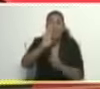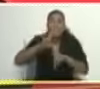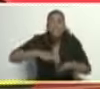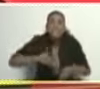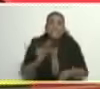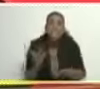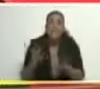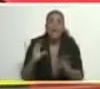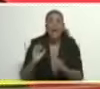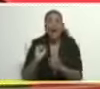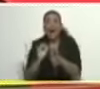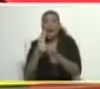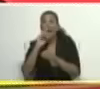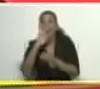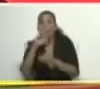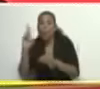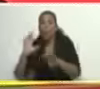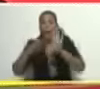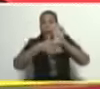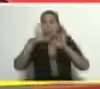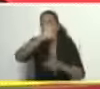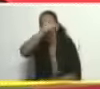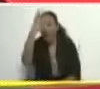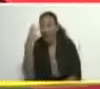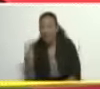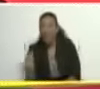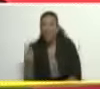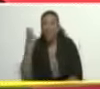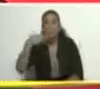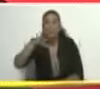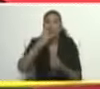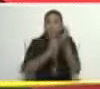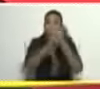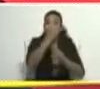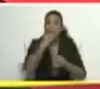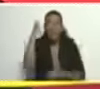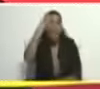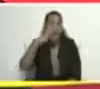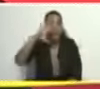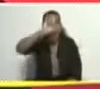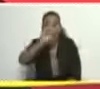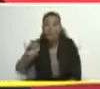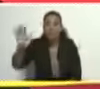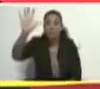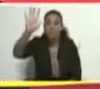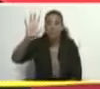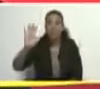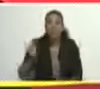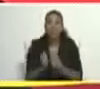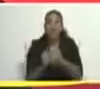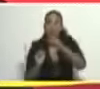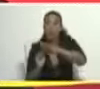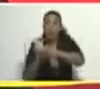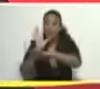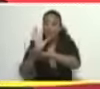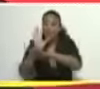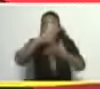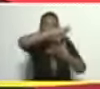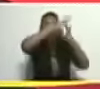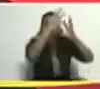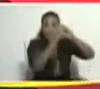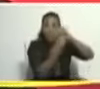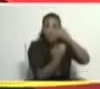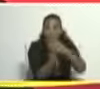acercarnos al CARICOM, a la Unión Africana, a la Unión Económica Euroasiática y a los BRICS. Ya